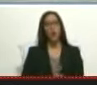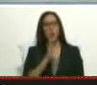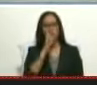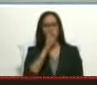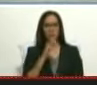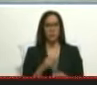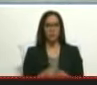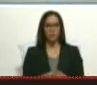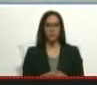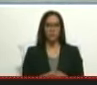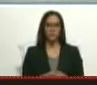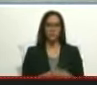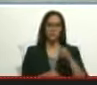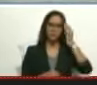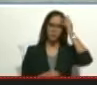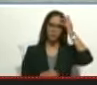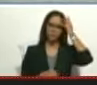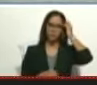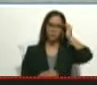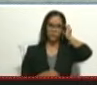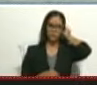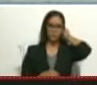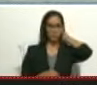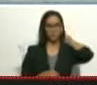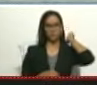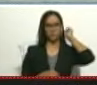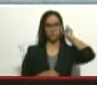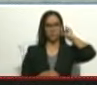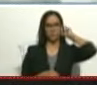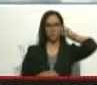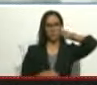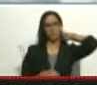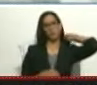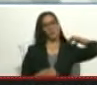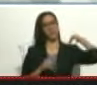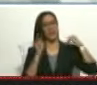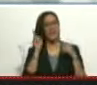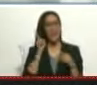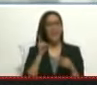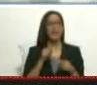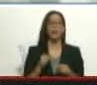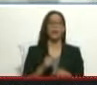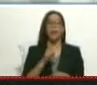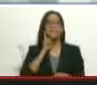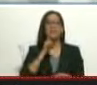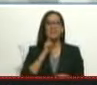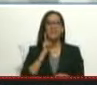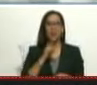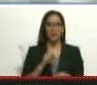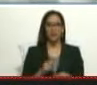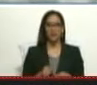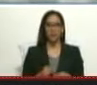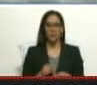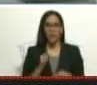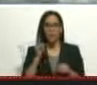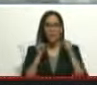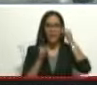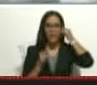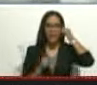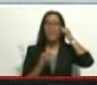terrible para que él mintiera, para que él se convirtiera en una